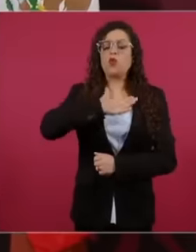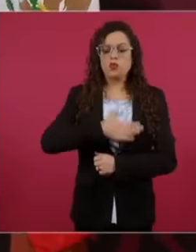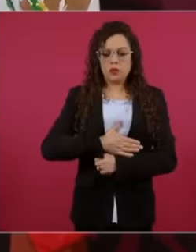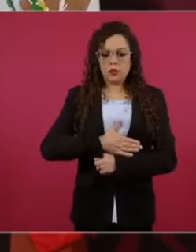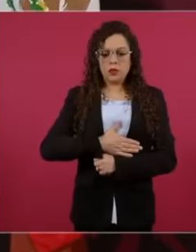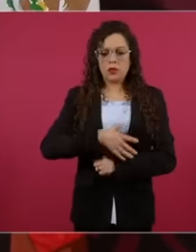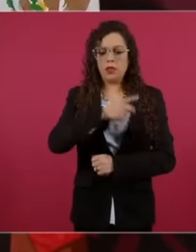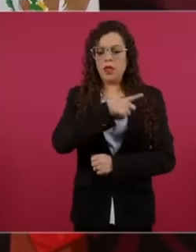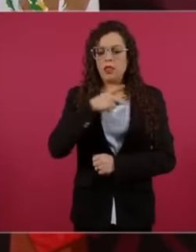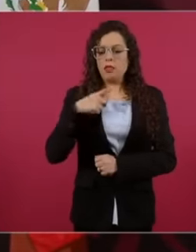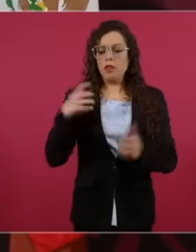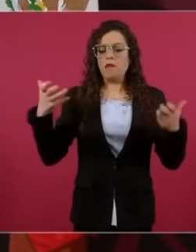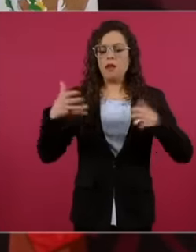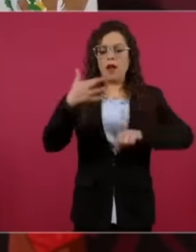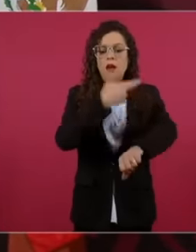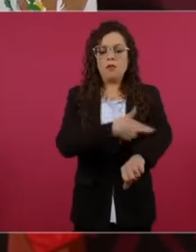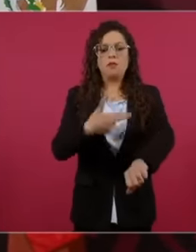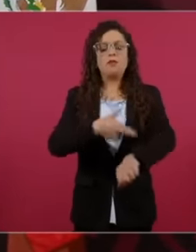rápida,